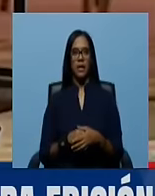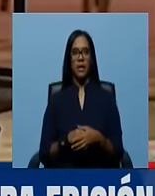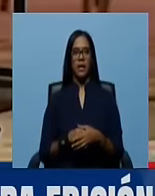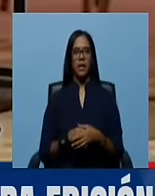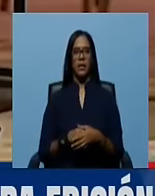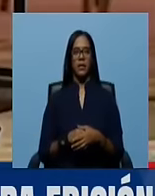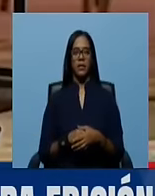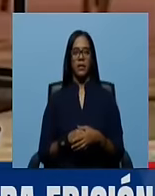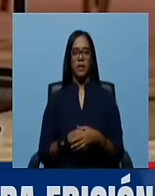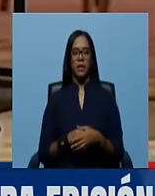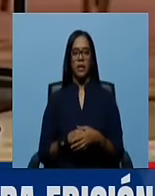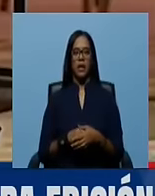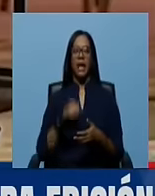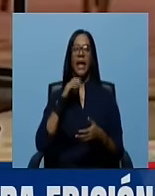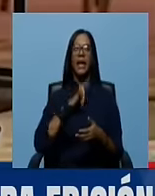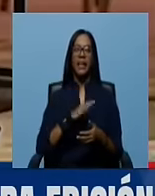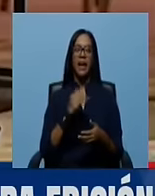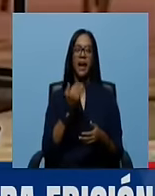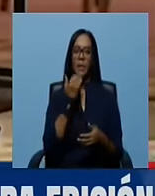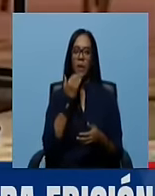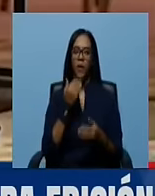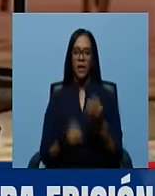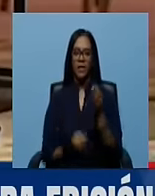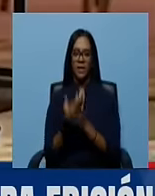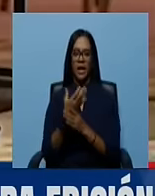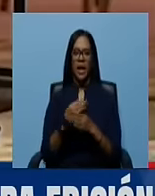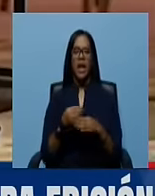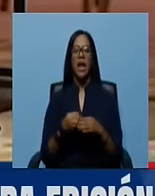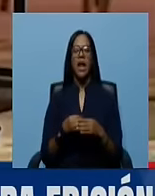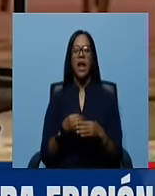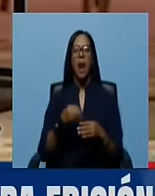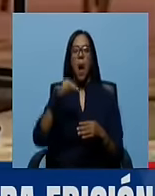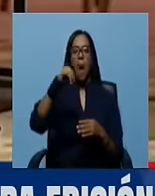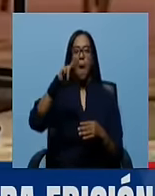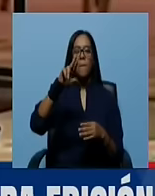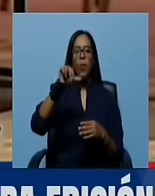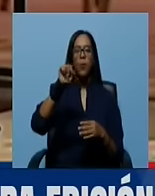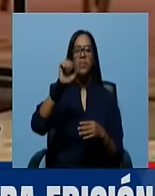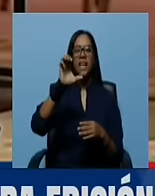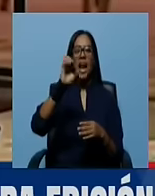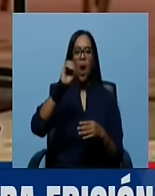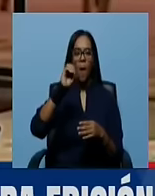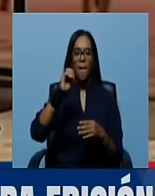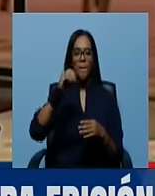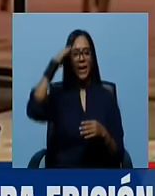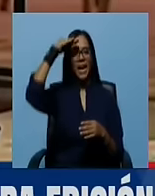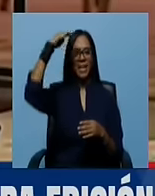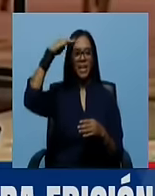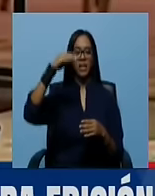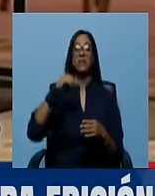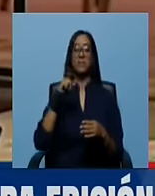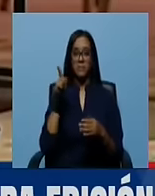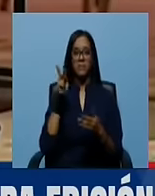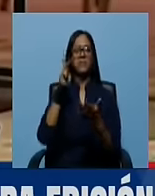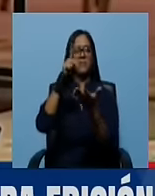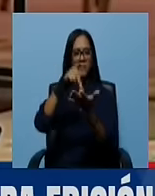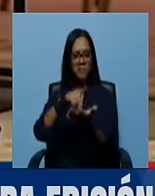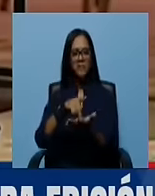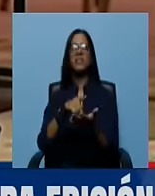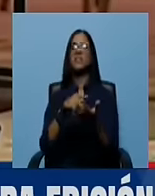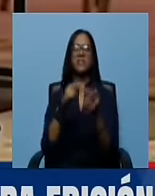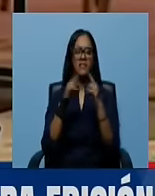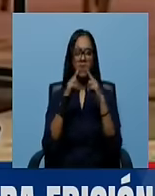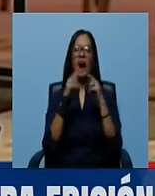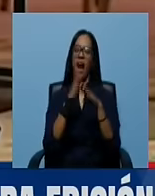a... Está por pronto inaugurar el Museo Militar de Hanoi. Y ella fue a conocerlo antes